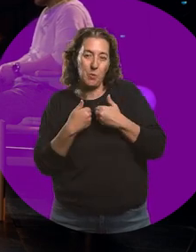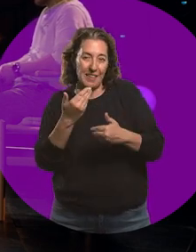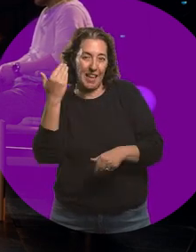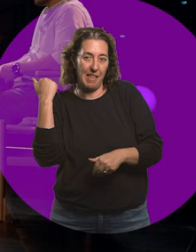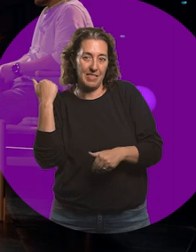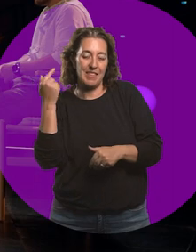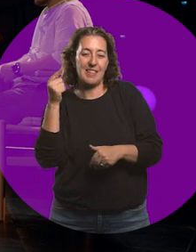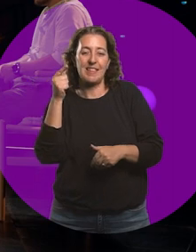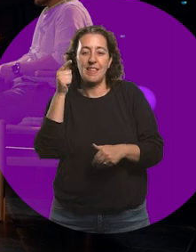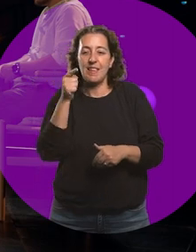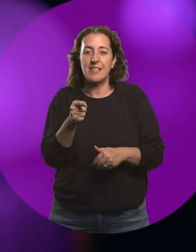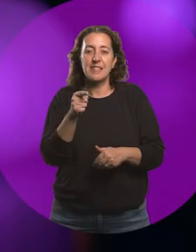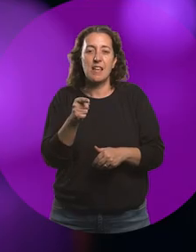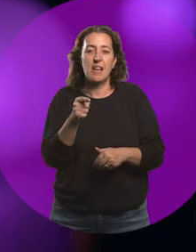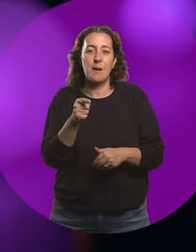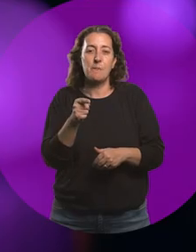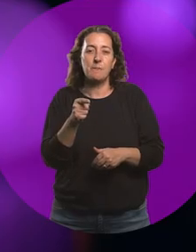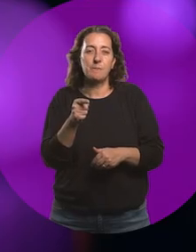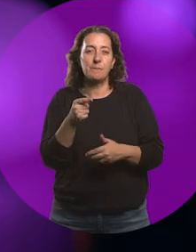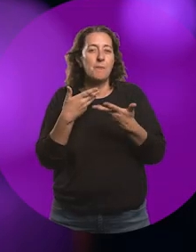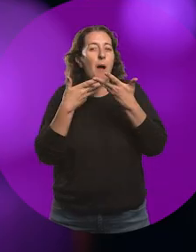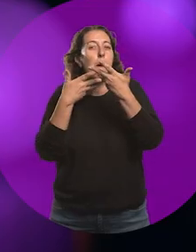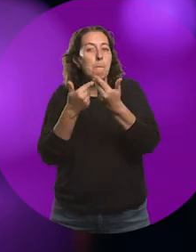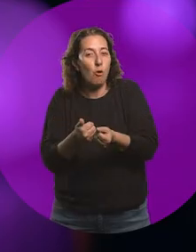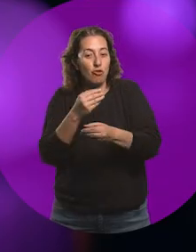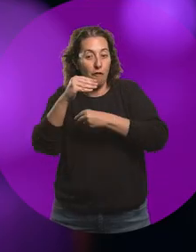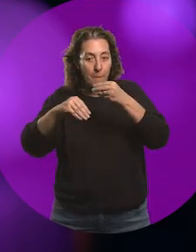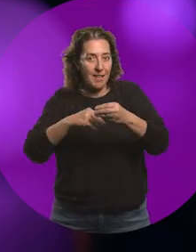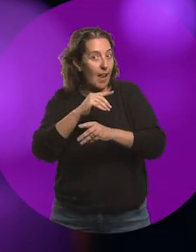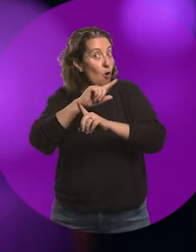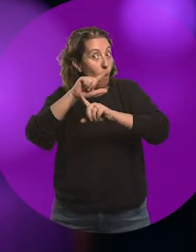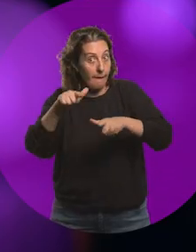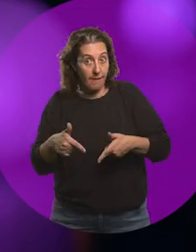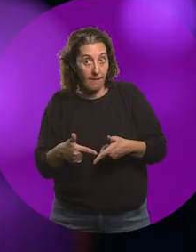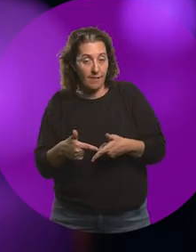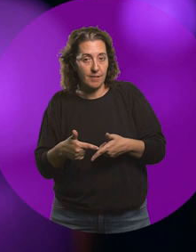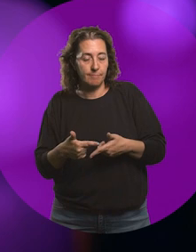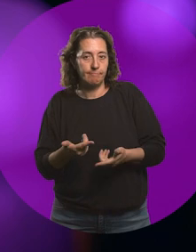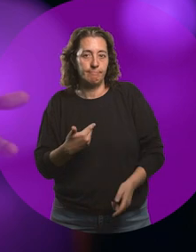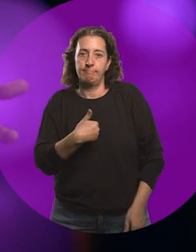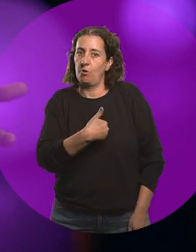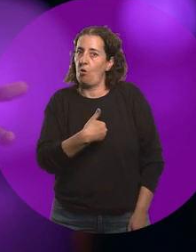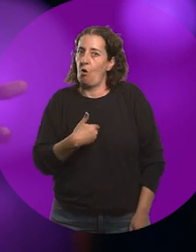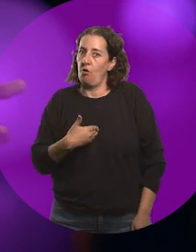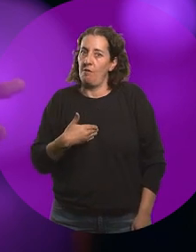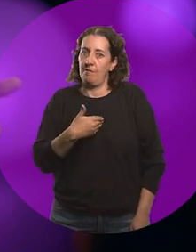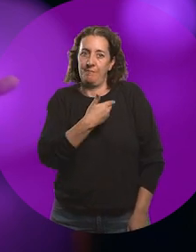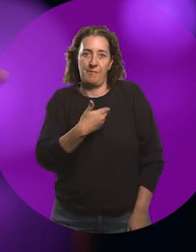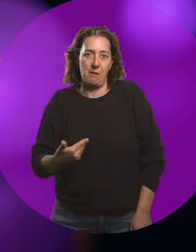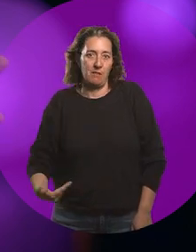apoyo familiar no existe, el rol del maestro